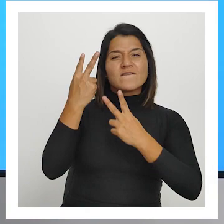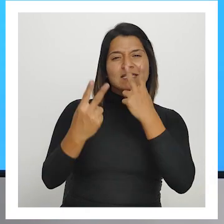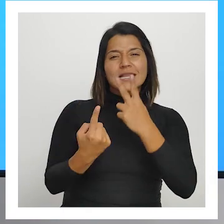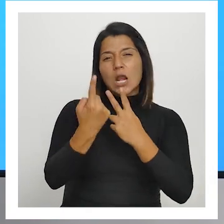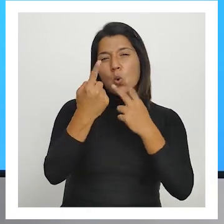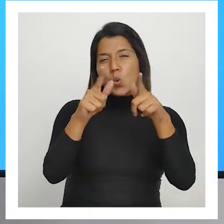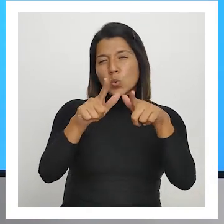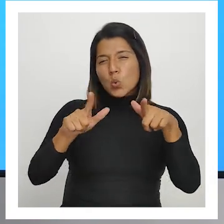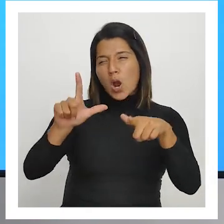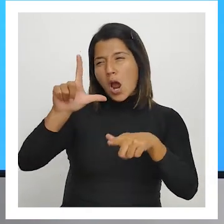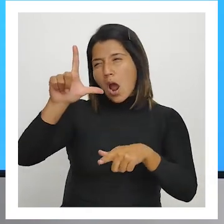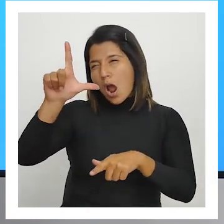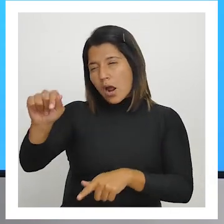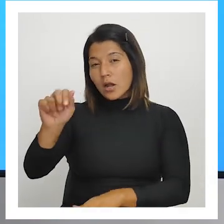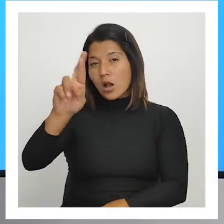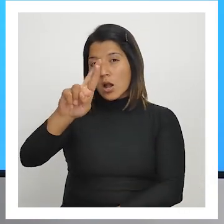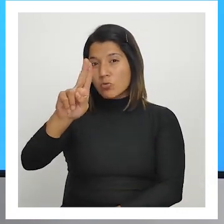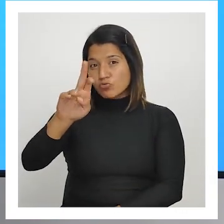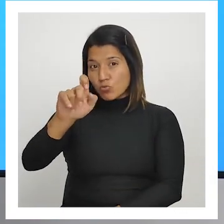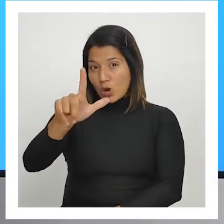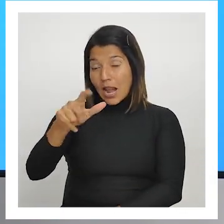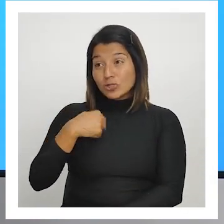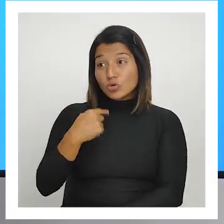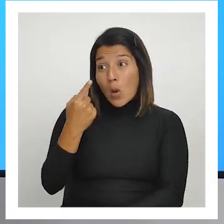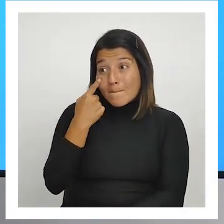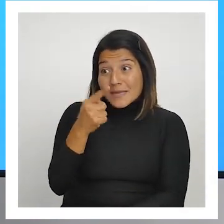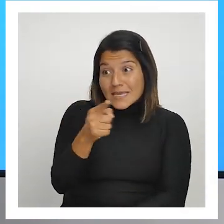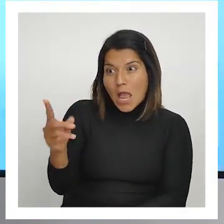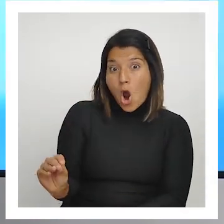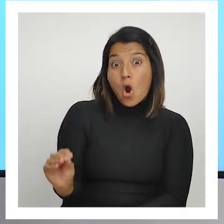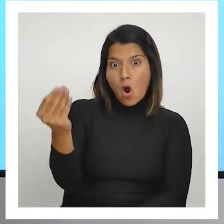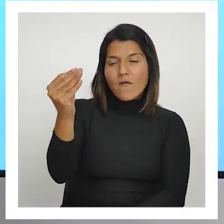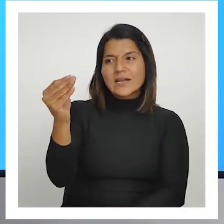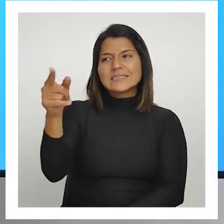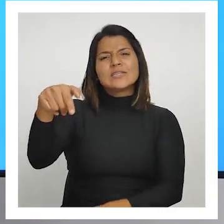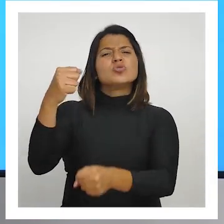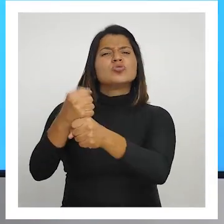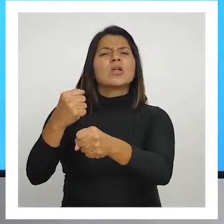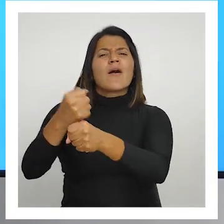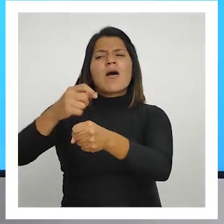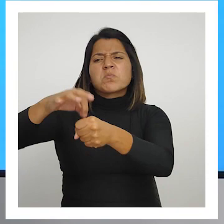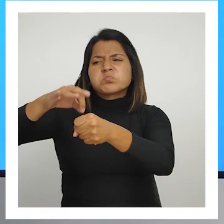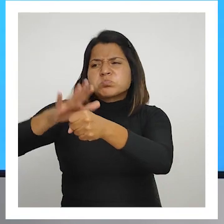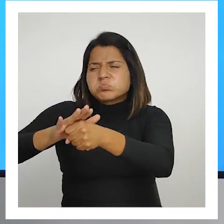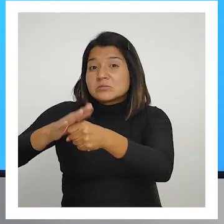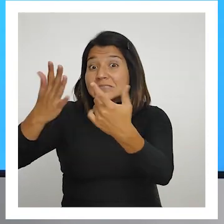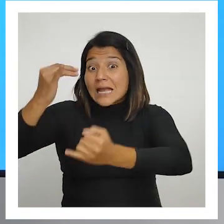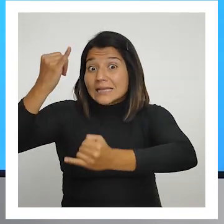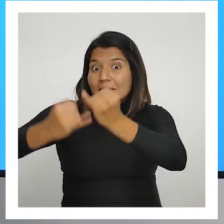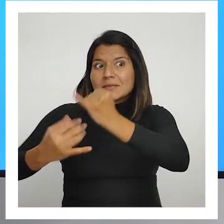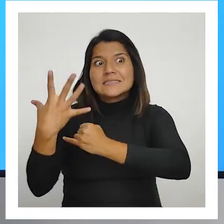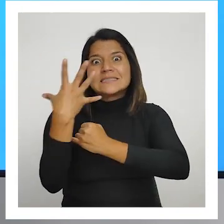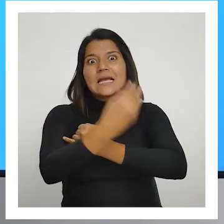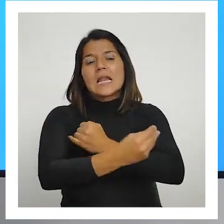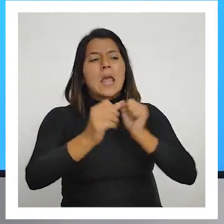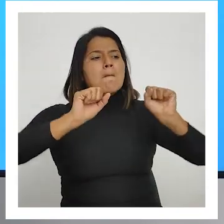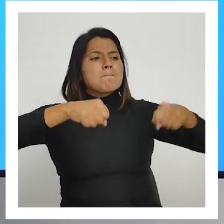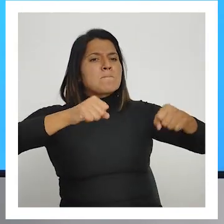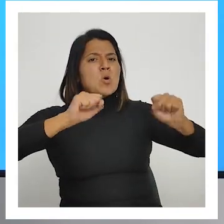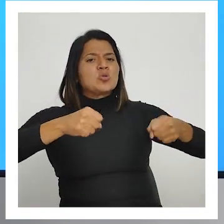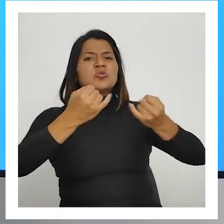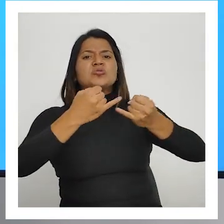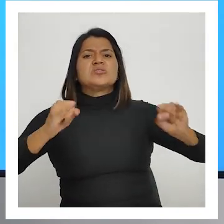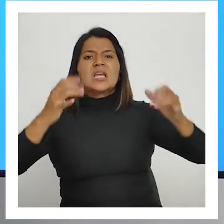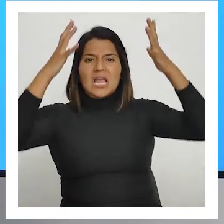rural y veía a los muchachos que salían de la siembra en sus motocicletas, sin